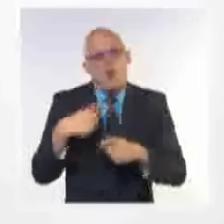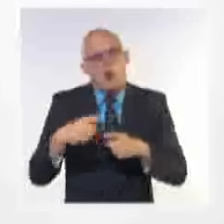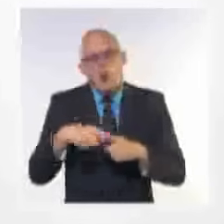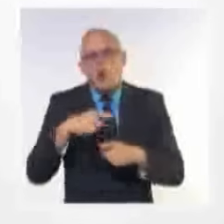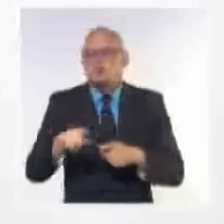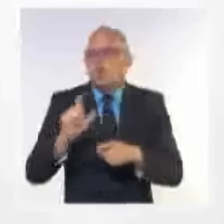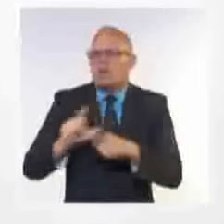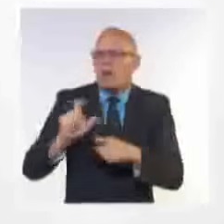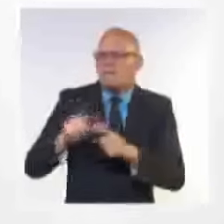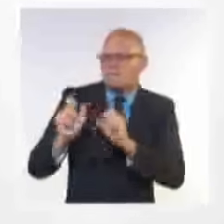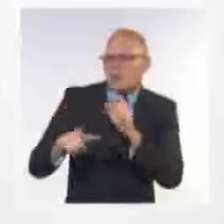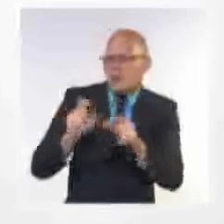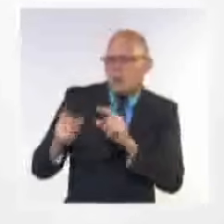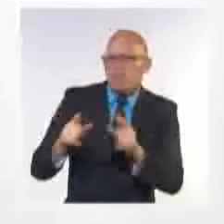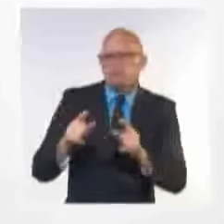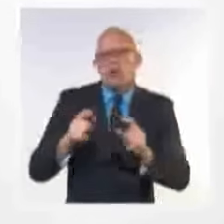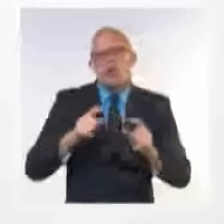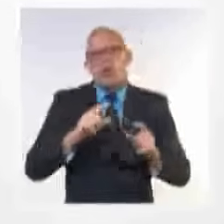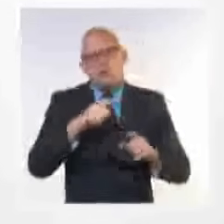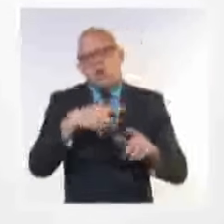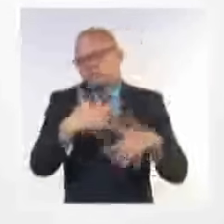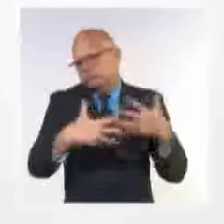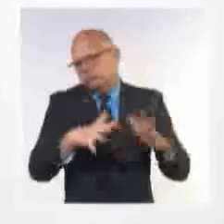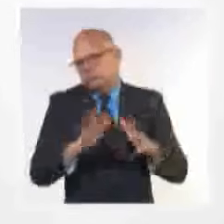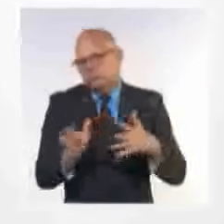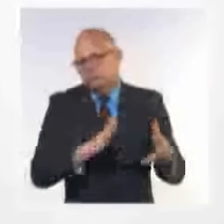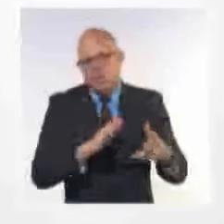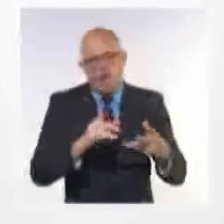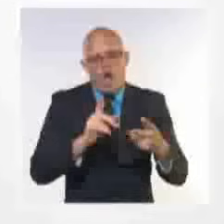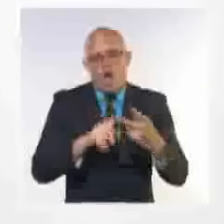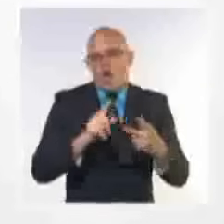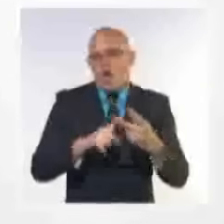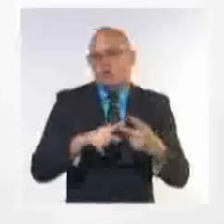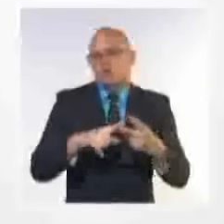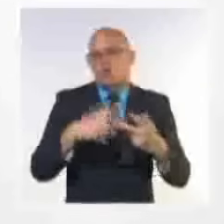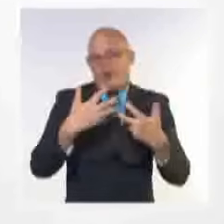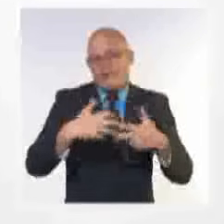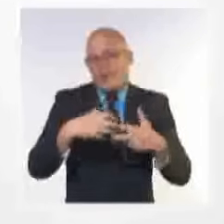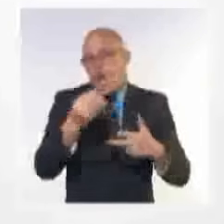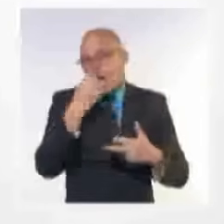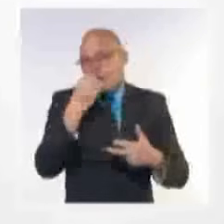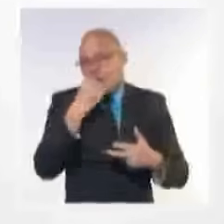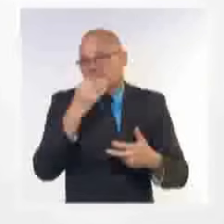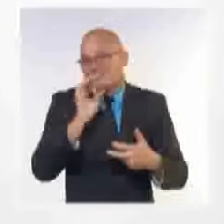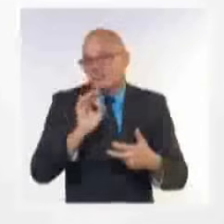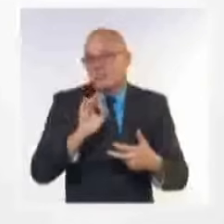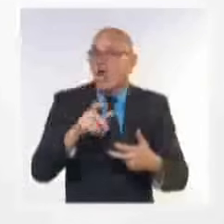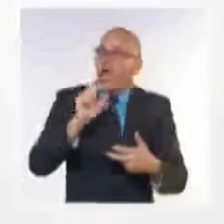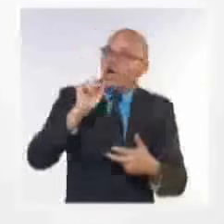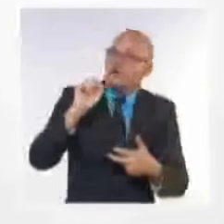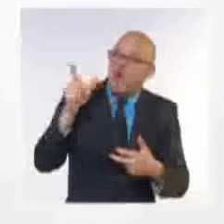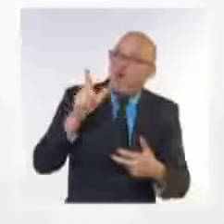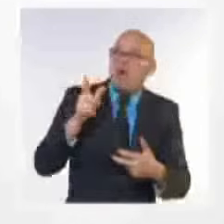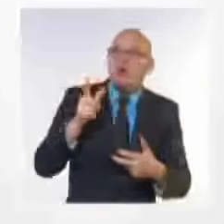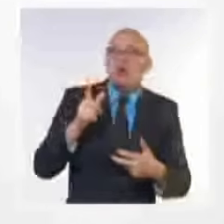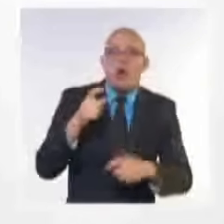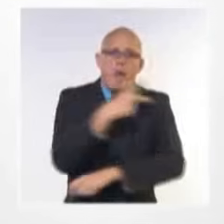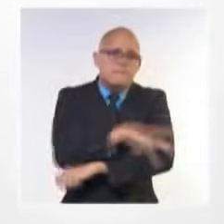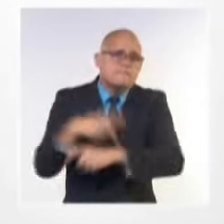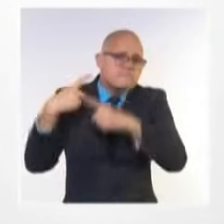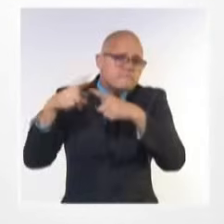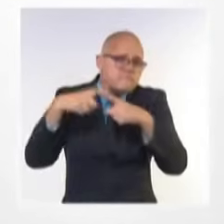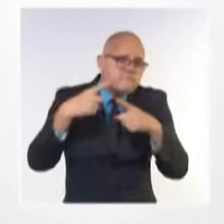agricultura y el de la industria alimentaria que normalmente importa, o sea, se importan producciones y